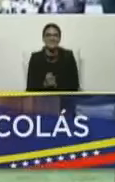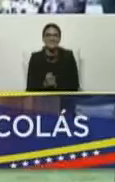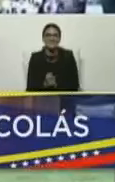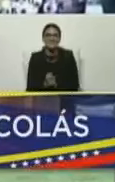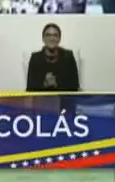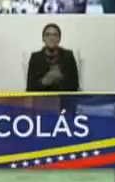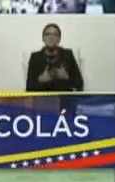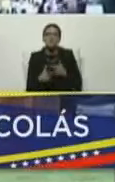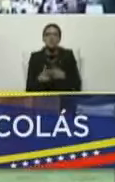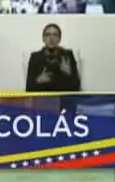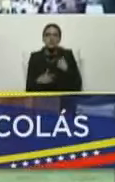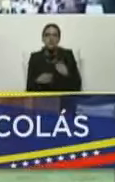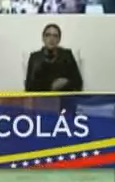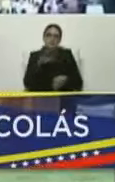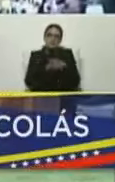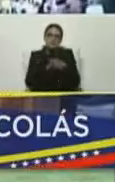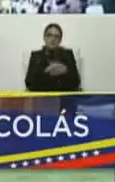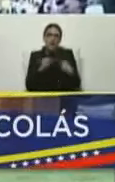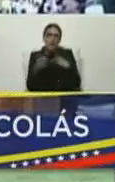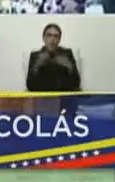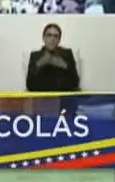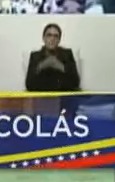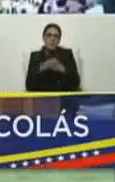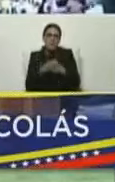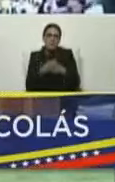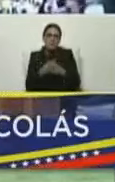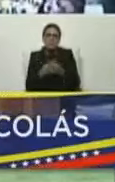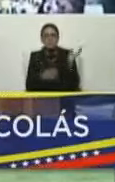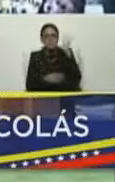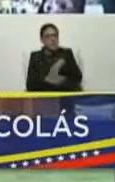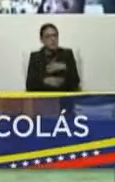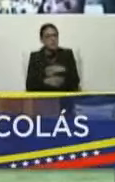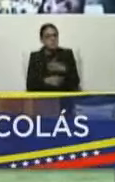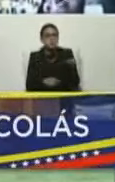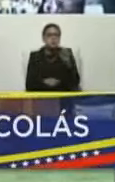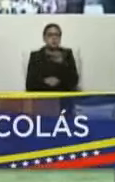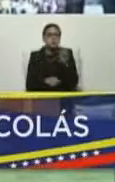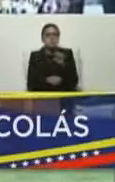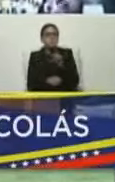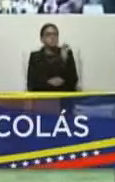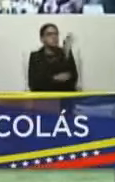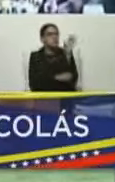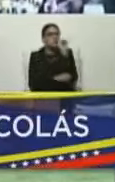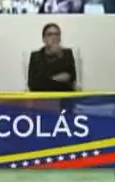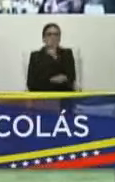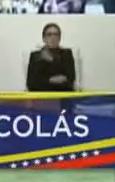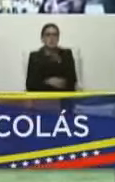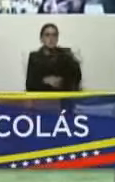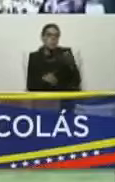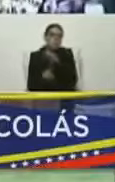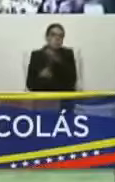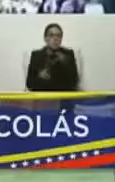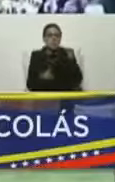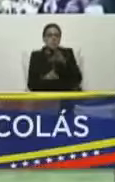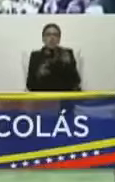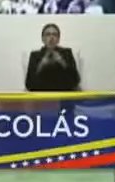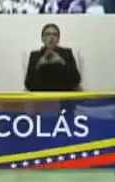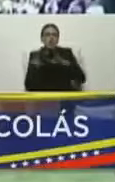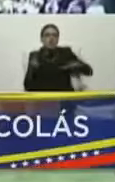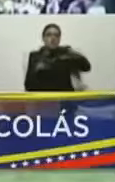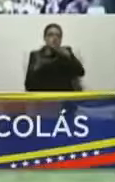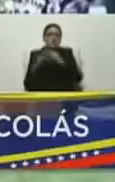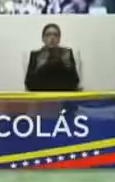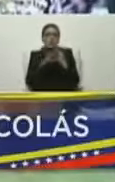entonces me iba con Pancho Corredor y nos conocíamos todos los barrios del